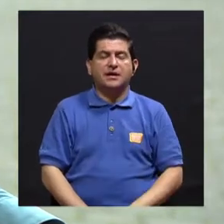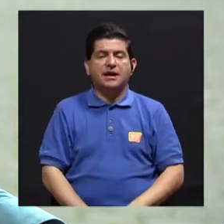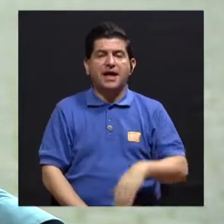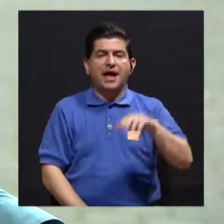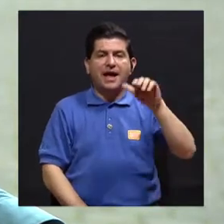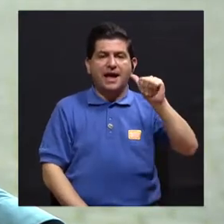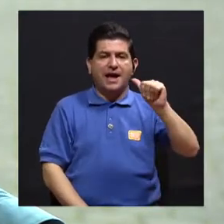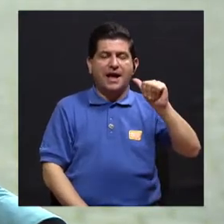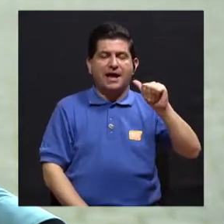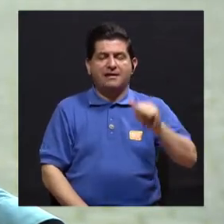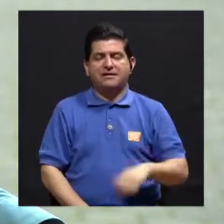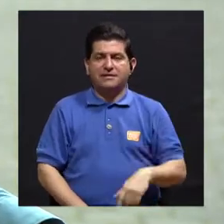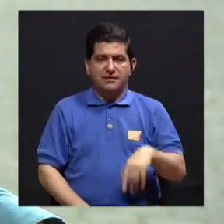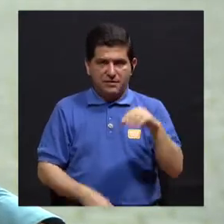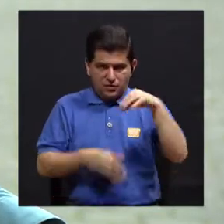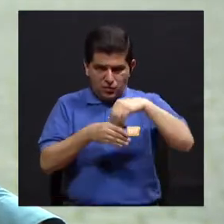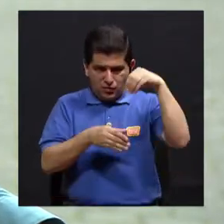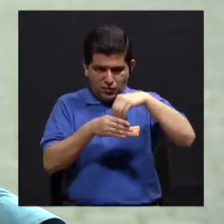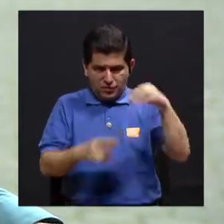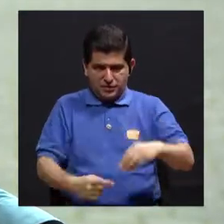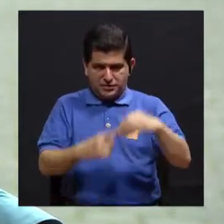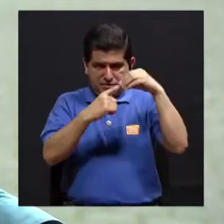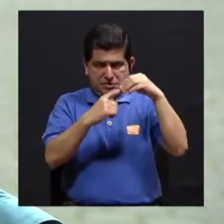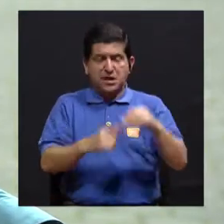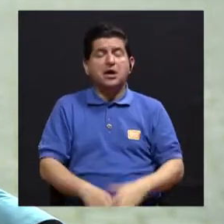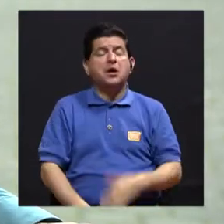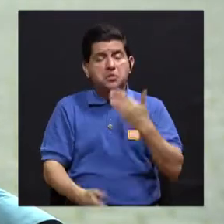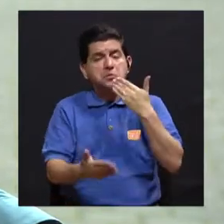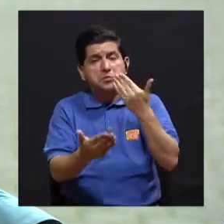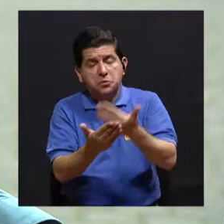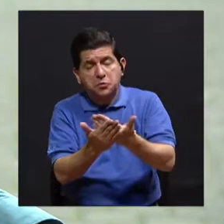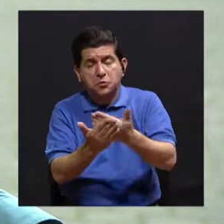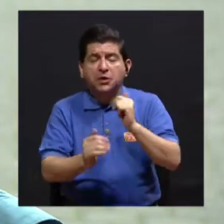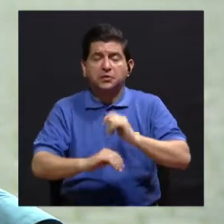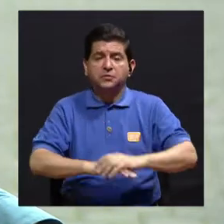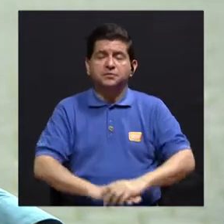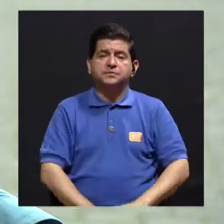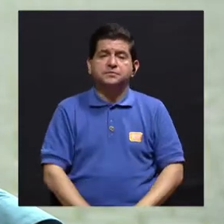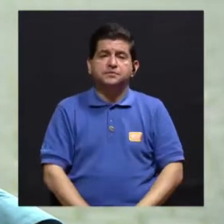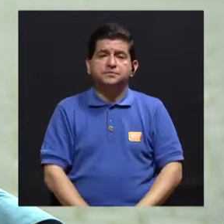es el albendazol, ¿okay? Es un tratamiento que es bastante bueno, realmente